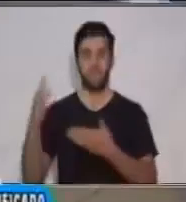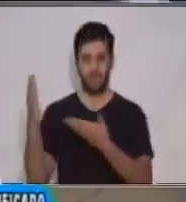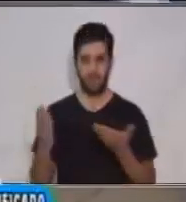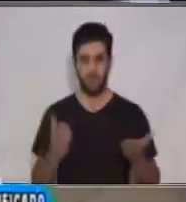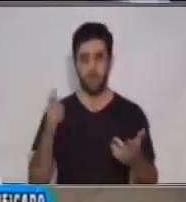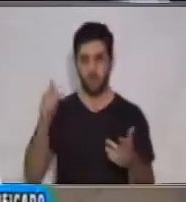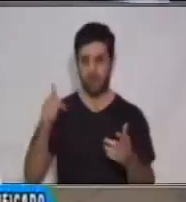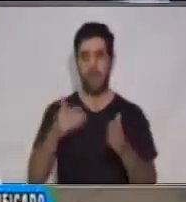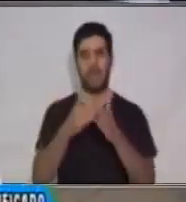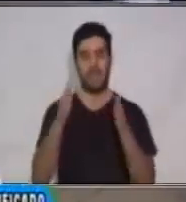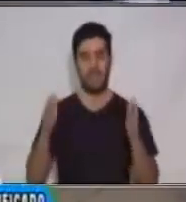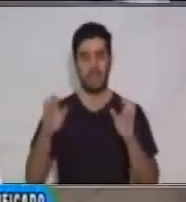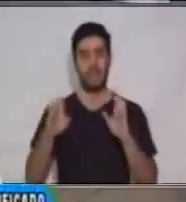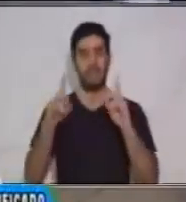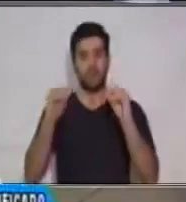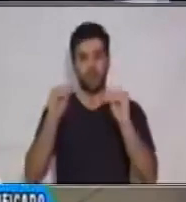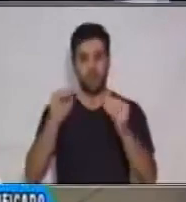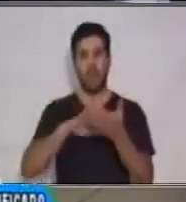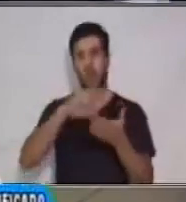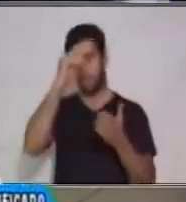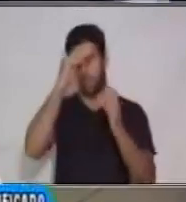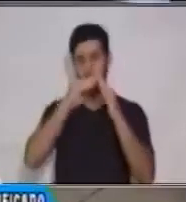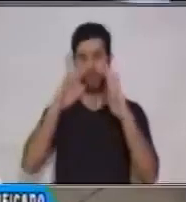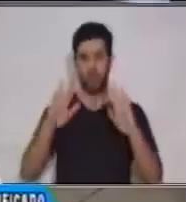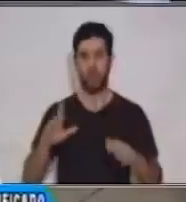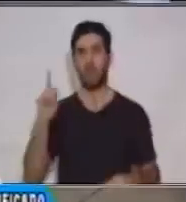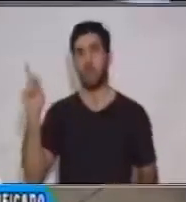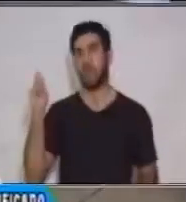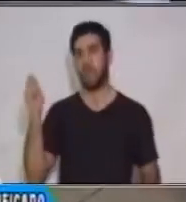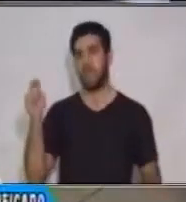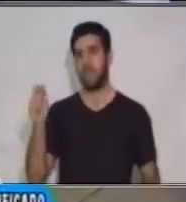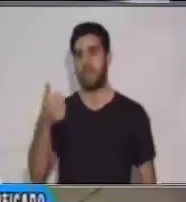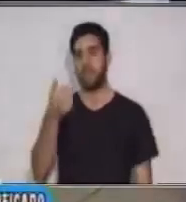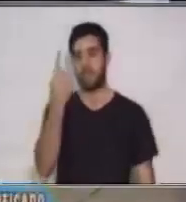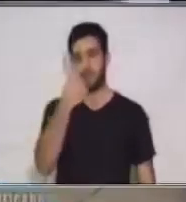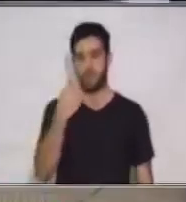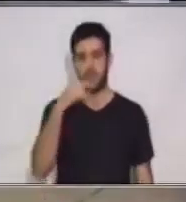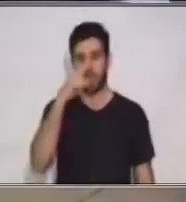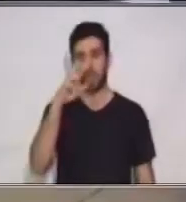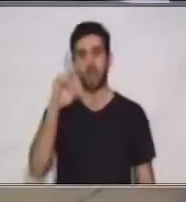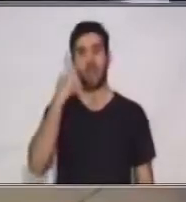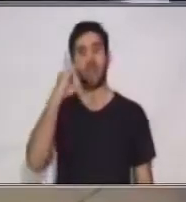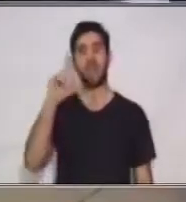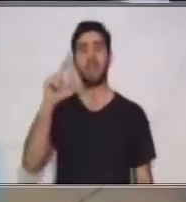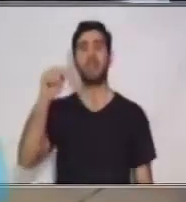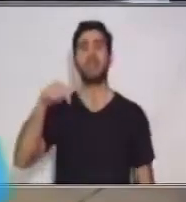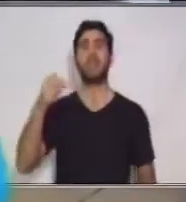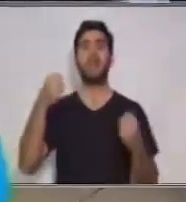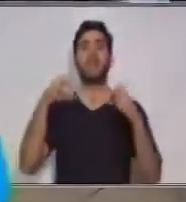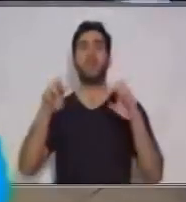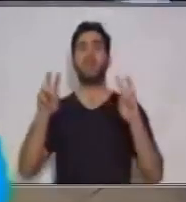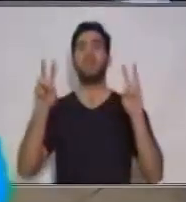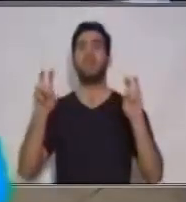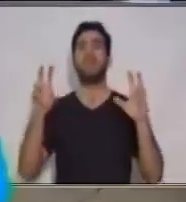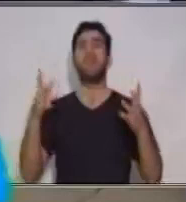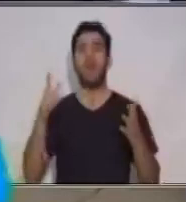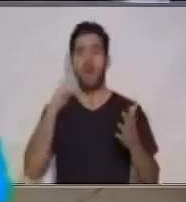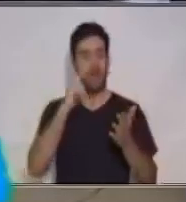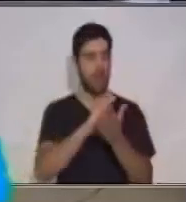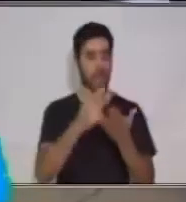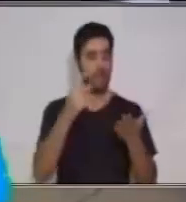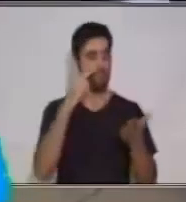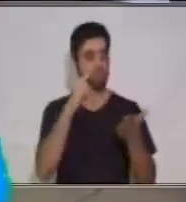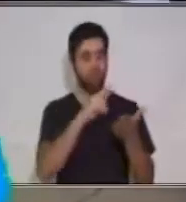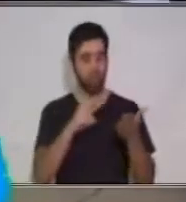Bienvenidos a este espacio educativo Aprendo en Casa. Soy Astrid López y en esta oportunidad desarrollaré el tema de literatura